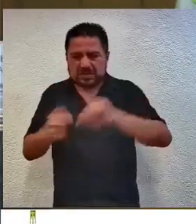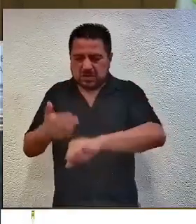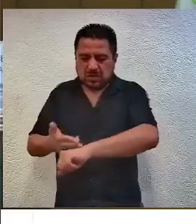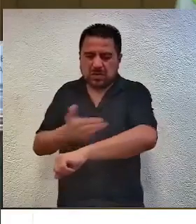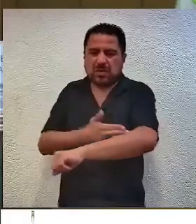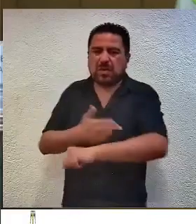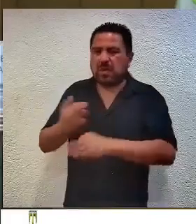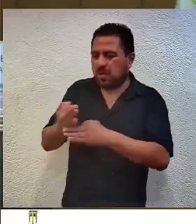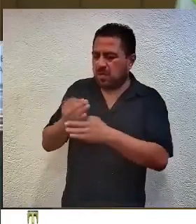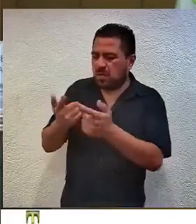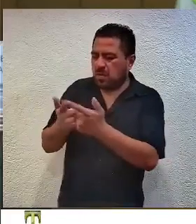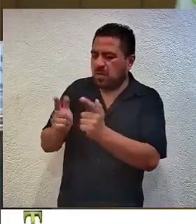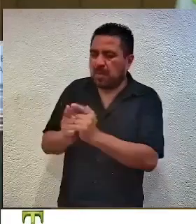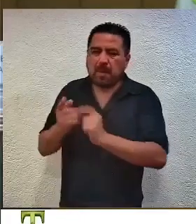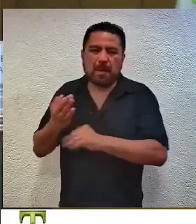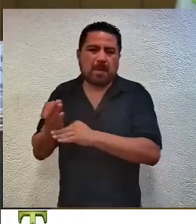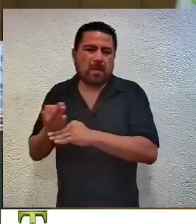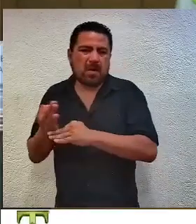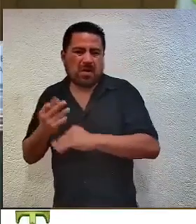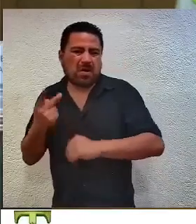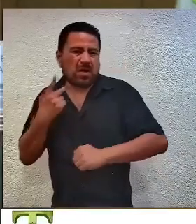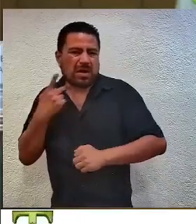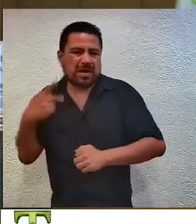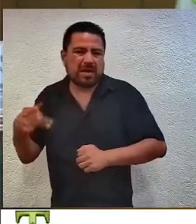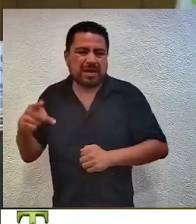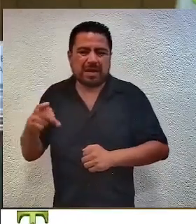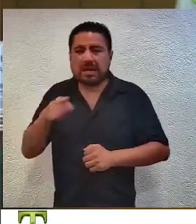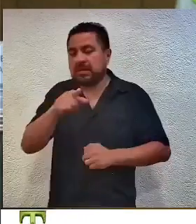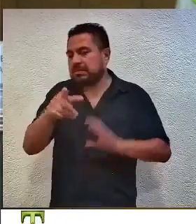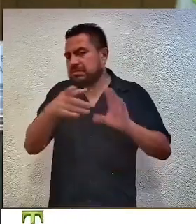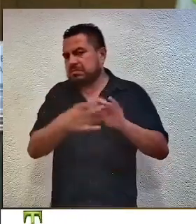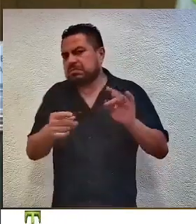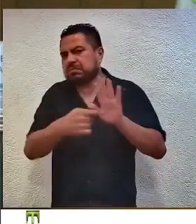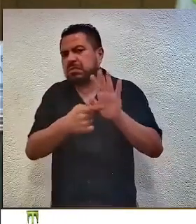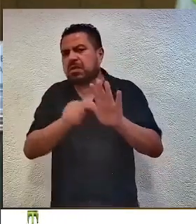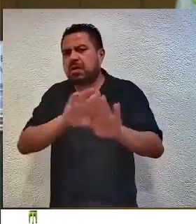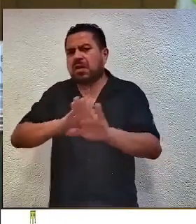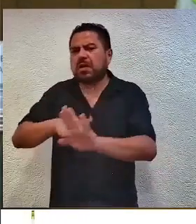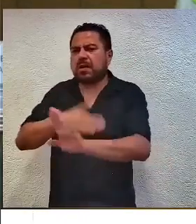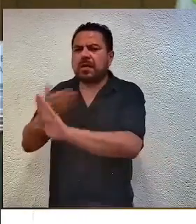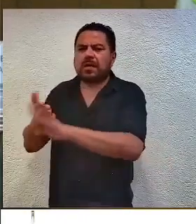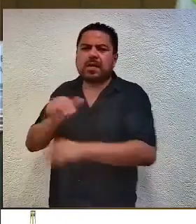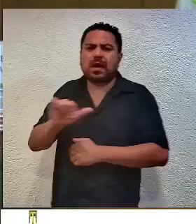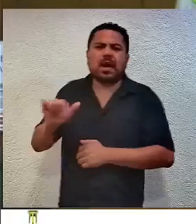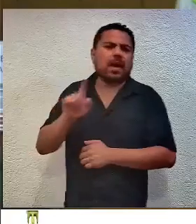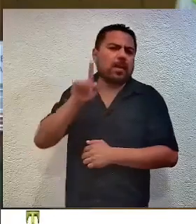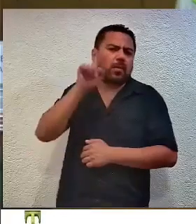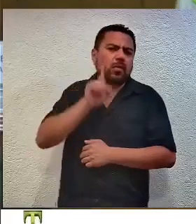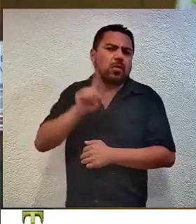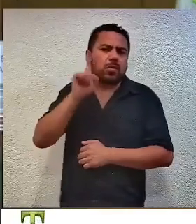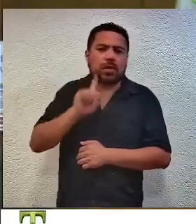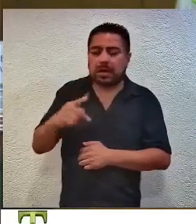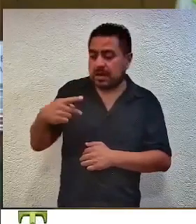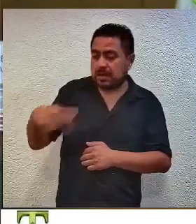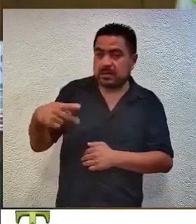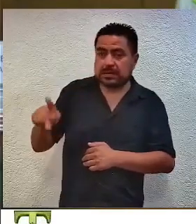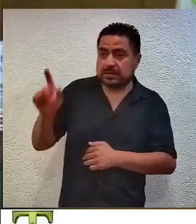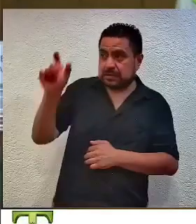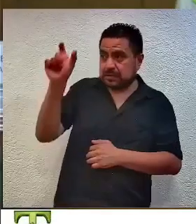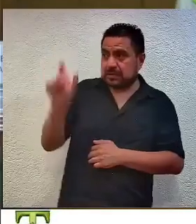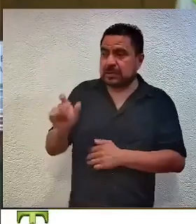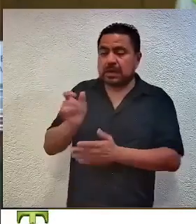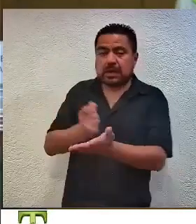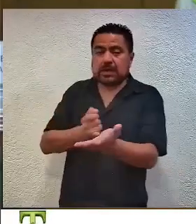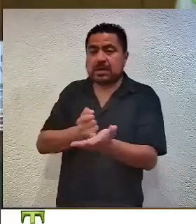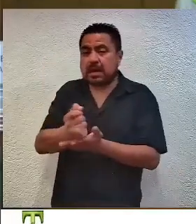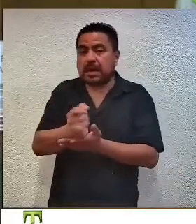Morena, es incompetente para conocer de presuntos actos de violencia política contra las mujeres en razón de género y